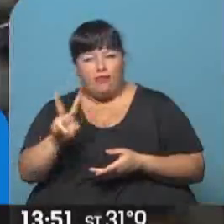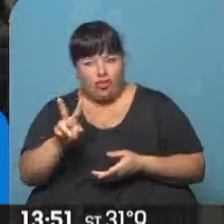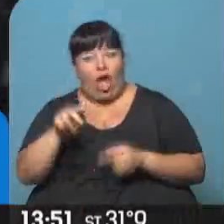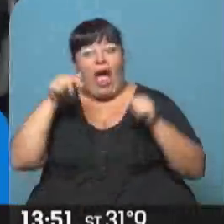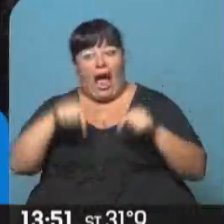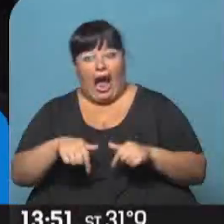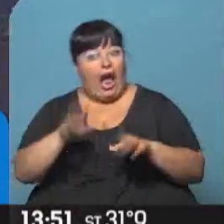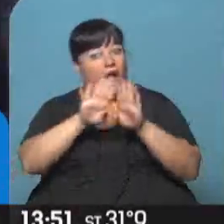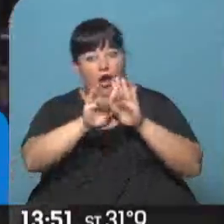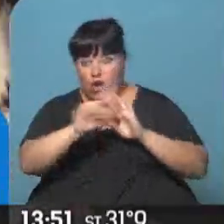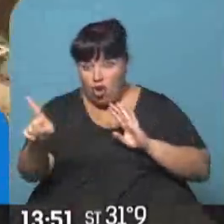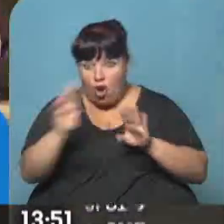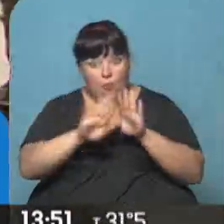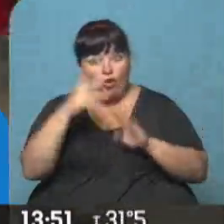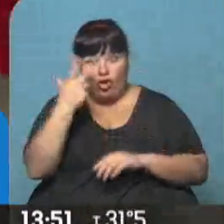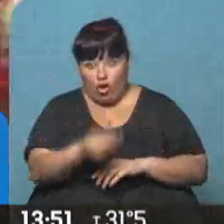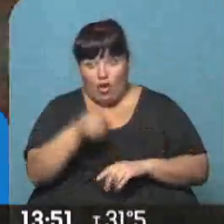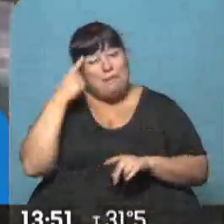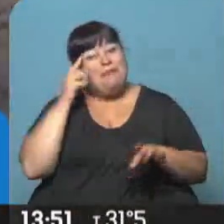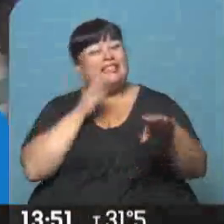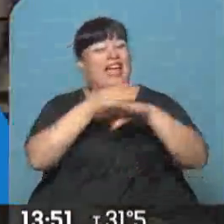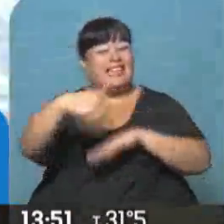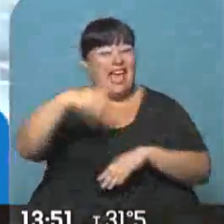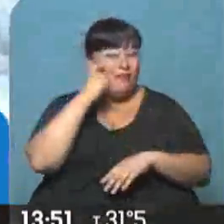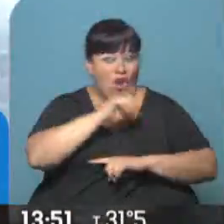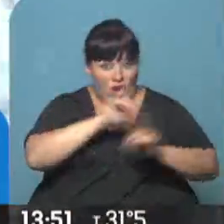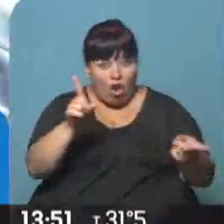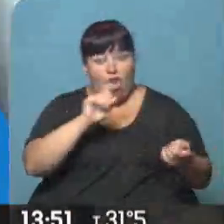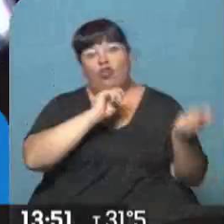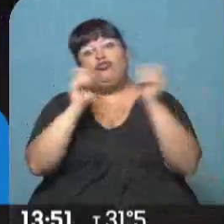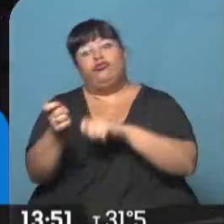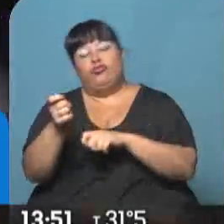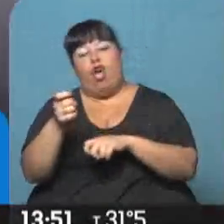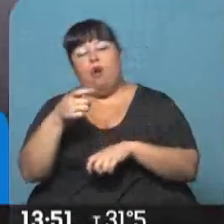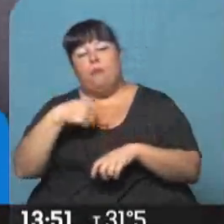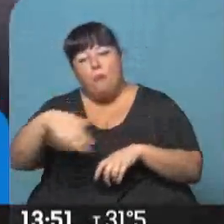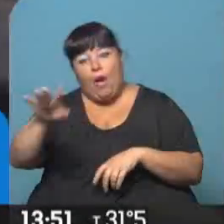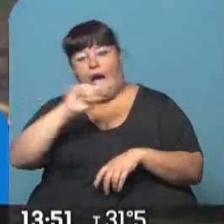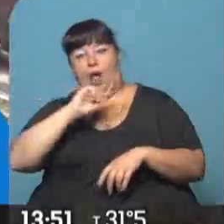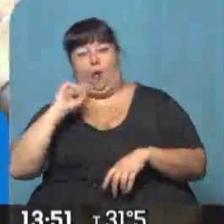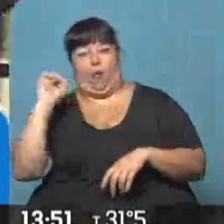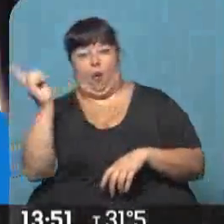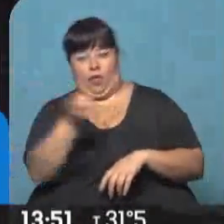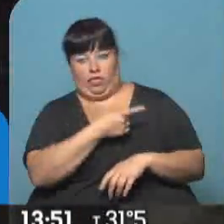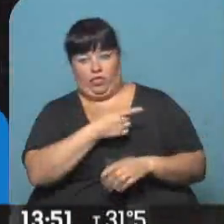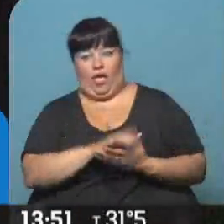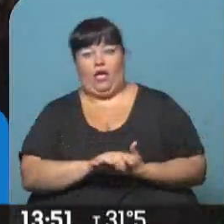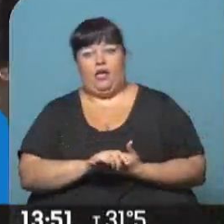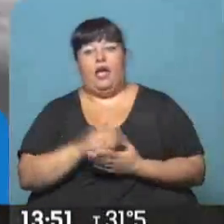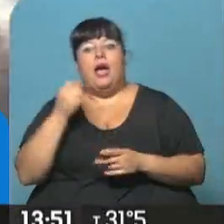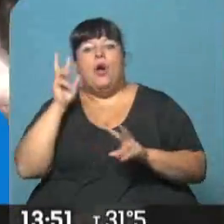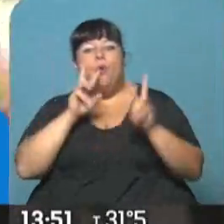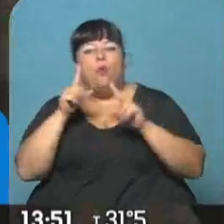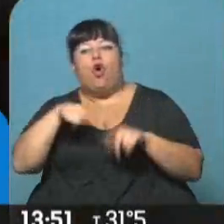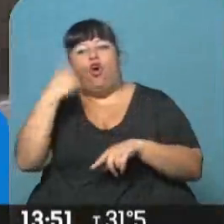que ahora, al no abrirse la puerta que ellos esperaban sobre la avenida Rivadavia, están dando una vuelta para